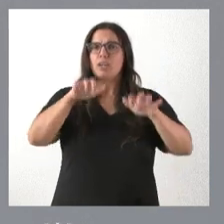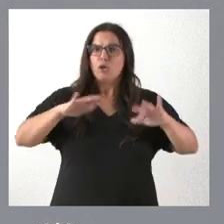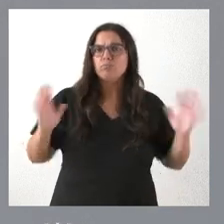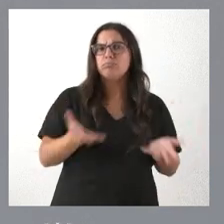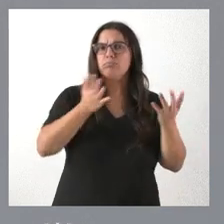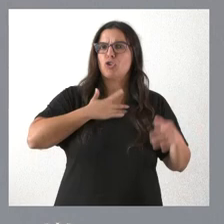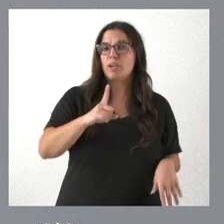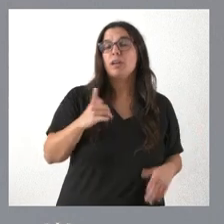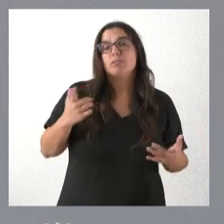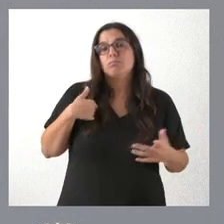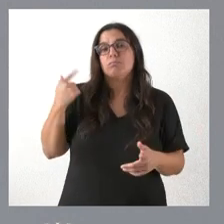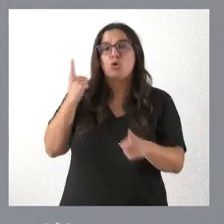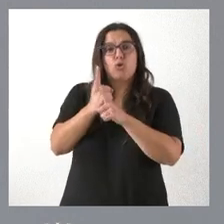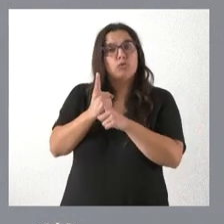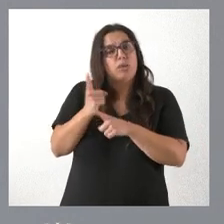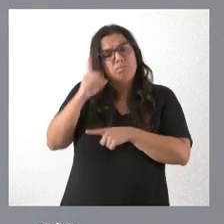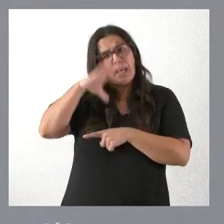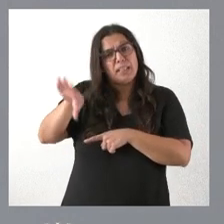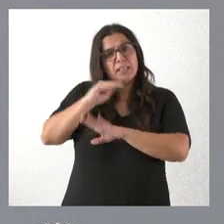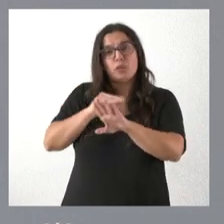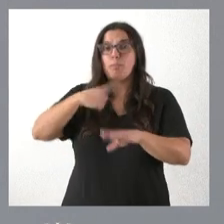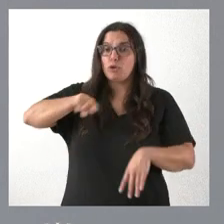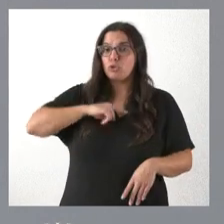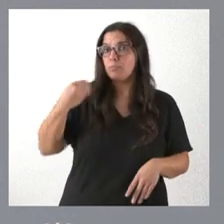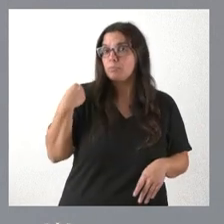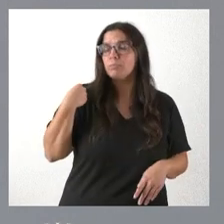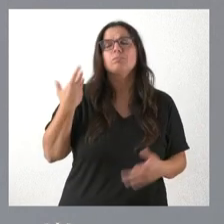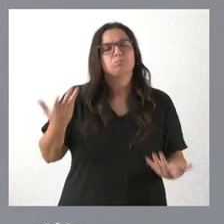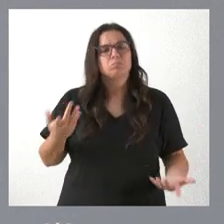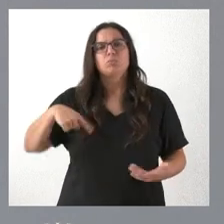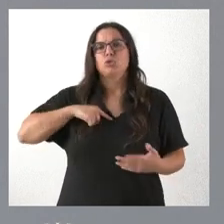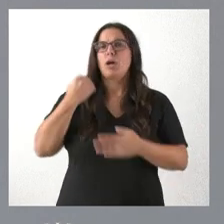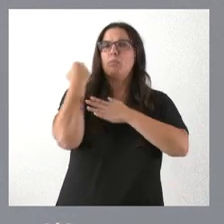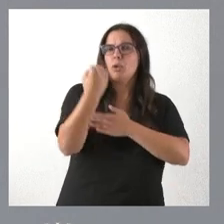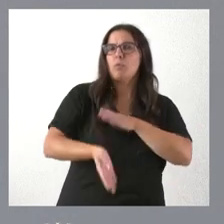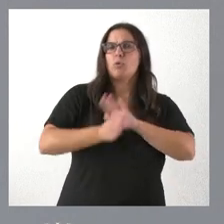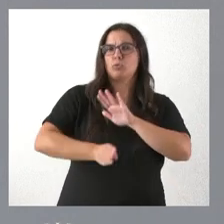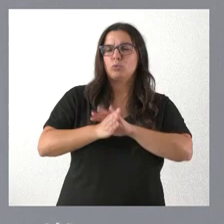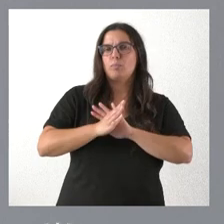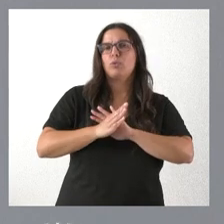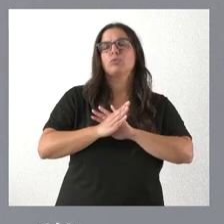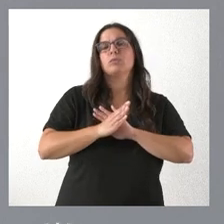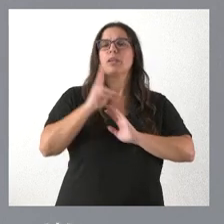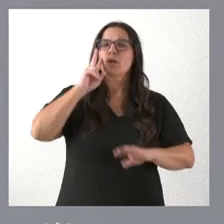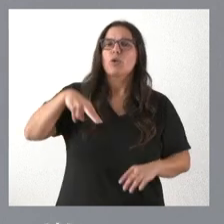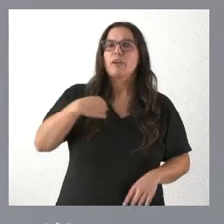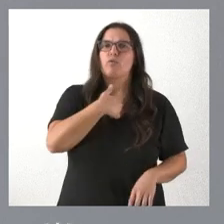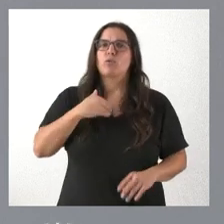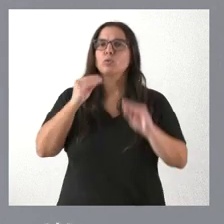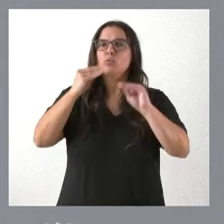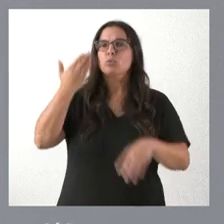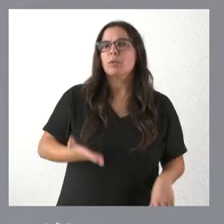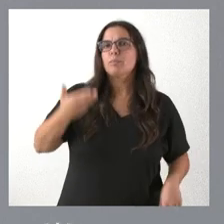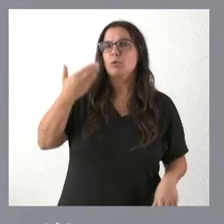del hombre pero si usted me pregunta la posición del gobierno seguirlo haciendo seguir apoyando las ediciones la ciudad del hombre ir seguir reconociendo el papel que